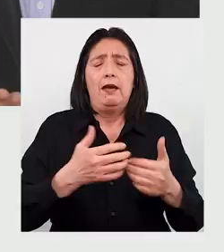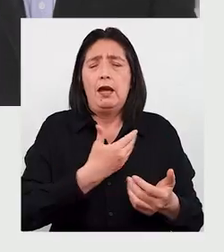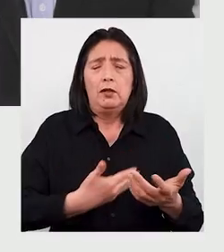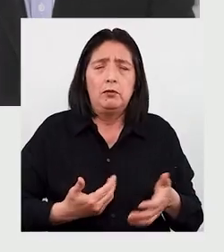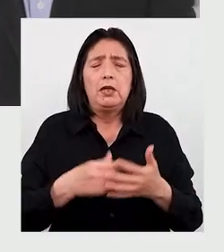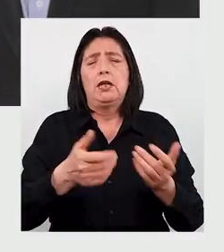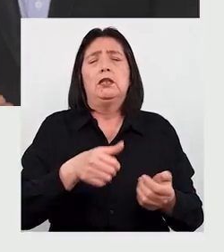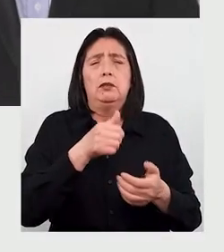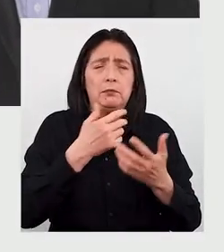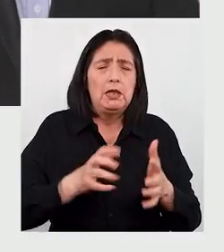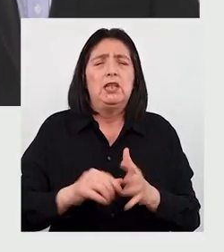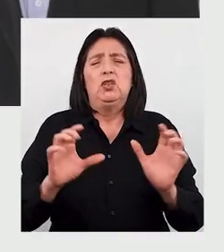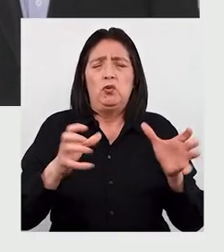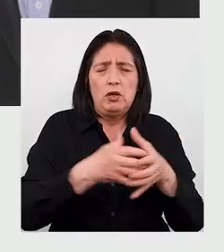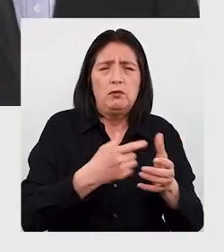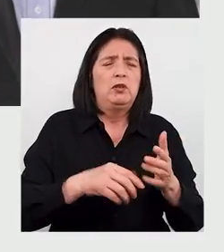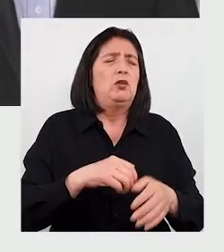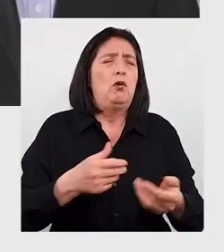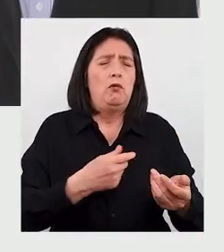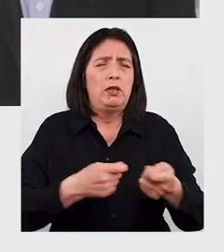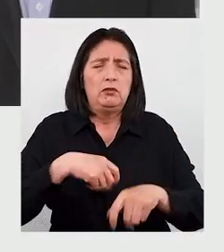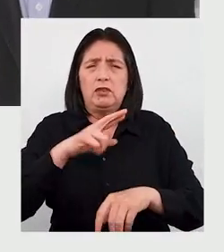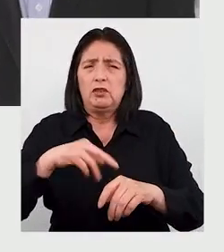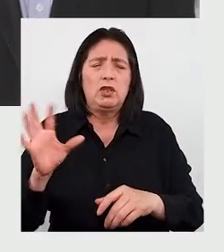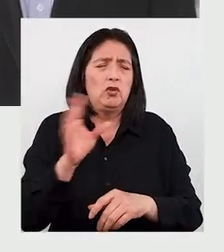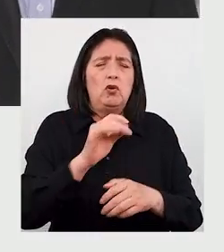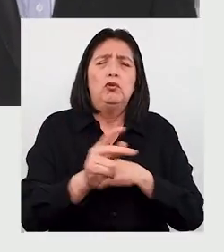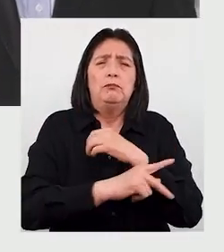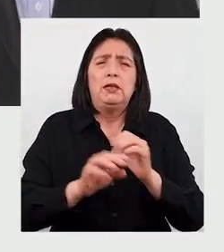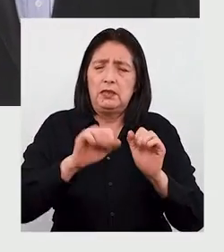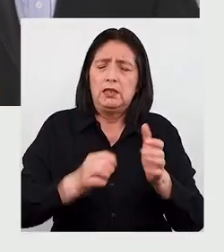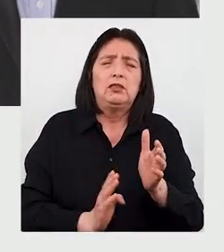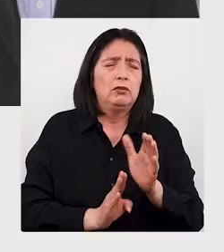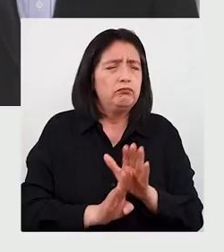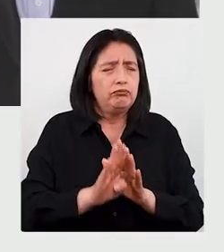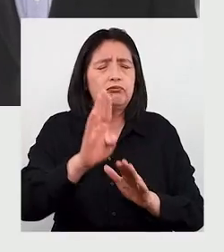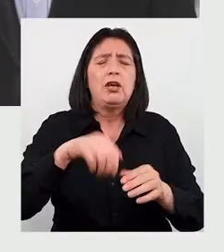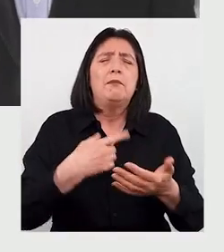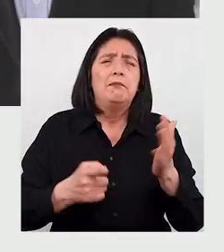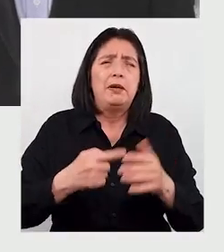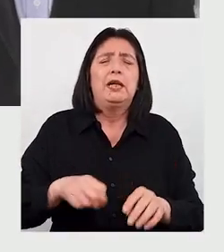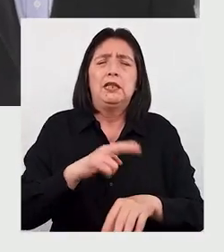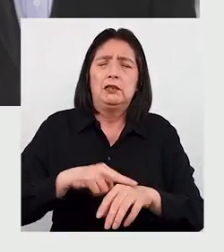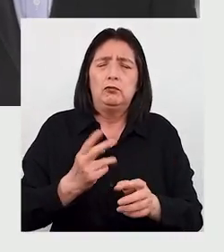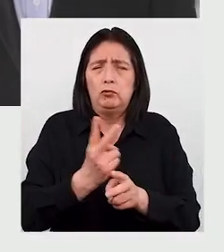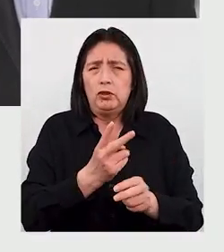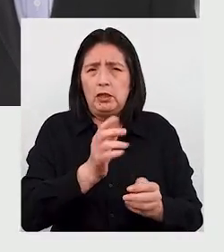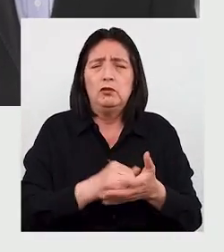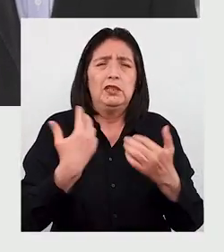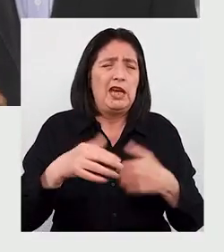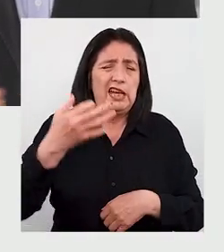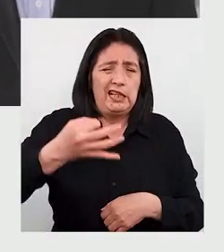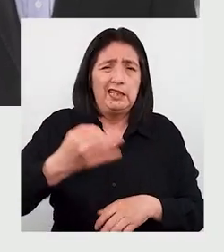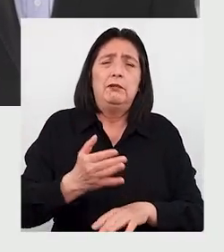academia, gobiernos regionales, cámaras de comercio, todo el país en este camino de la sostenibilidad. Ya hemos avanzado muchísimo en calidad. El